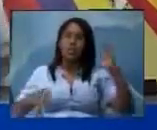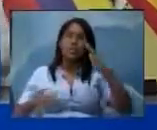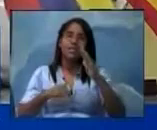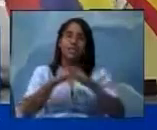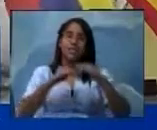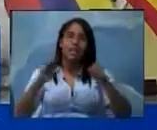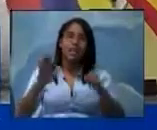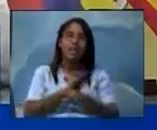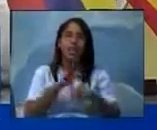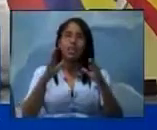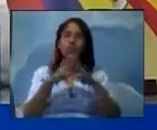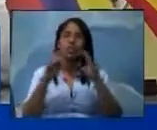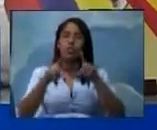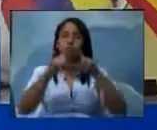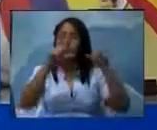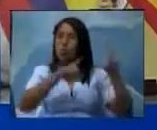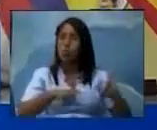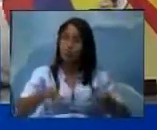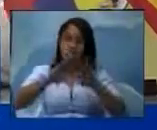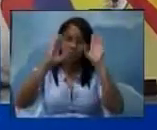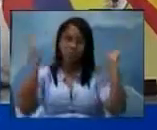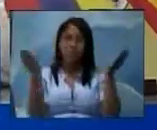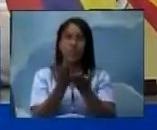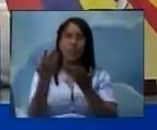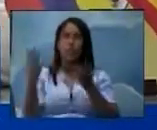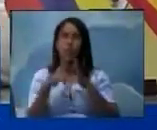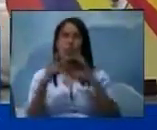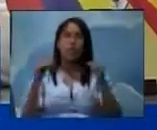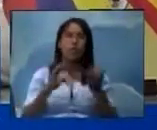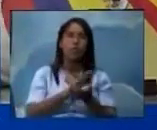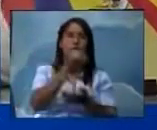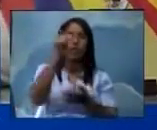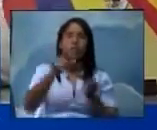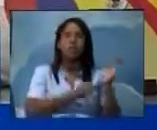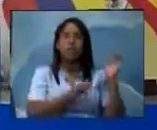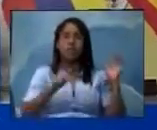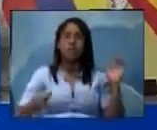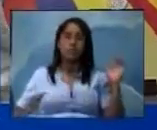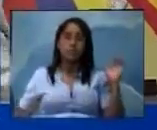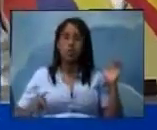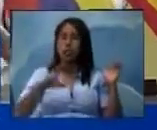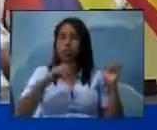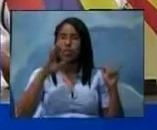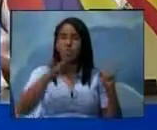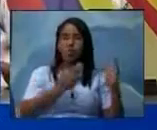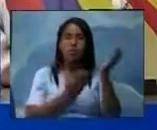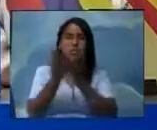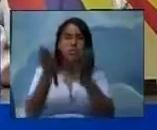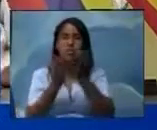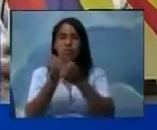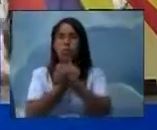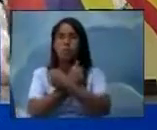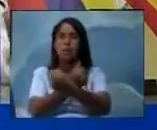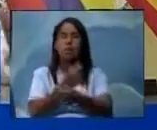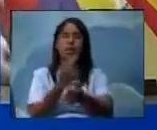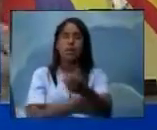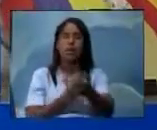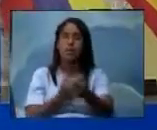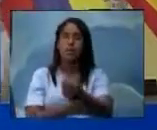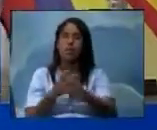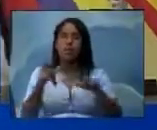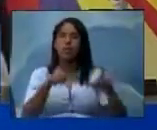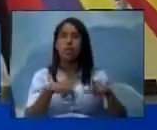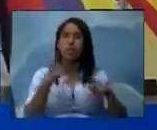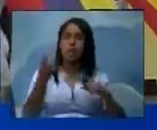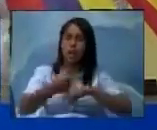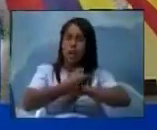llenará todo el globo terrestre. Que toda la gloria sea para el Señor. No le estamos sirviendo, amados hermanos, a un